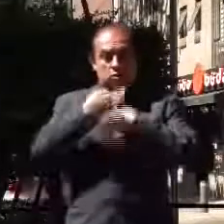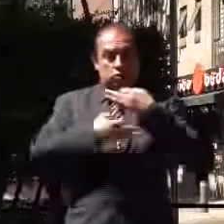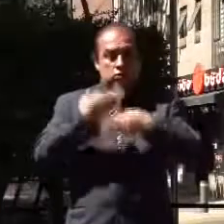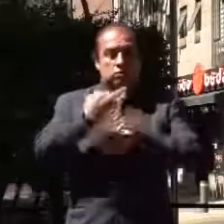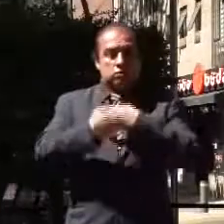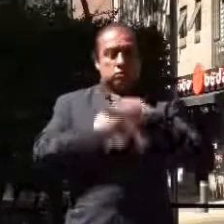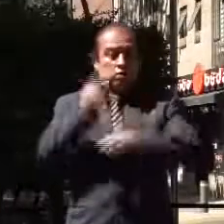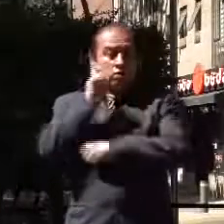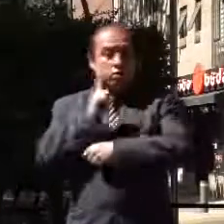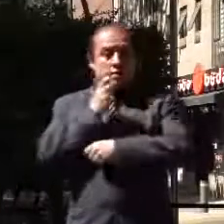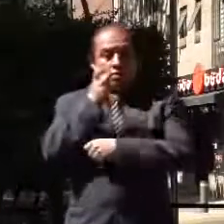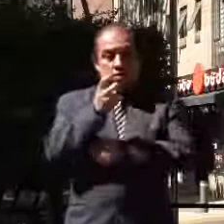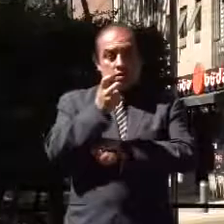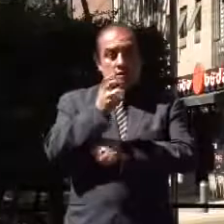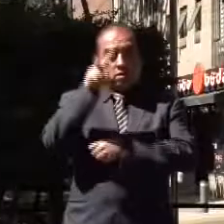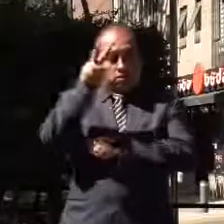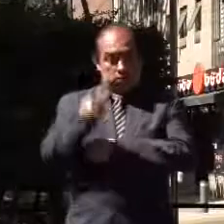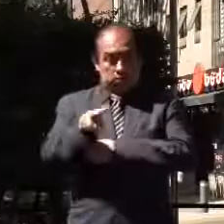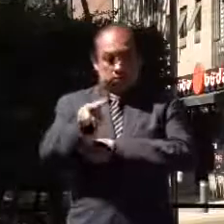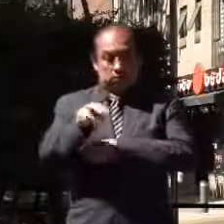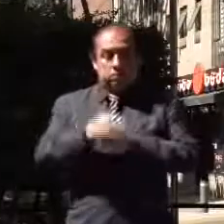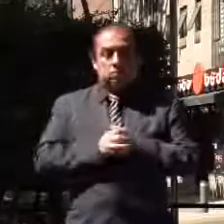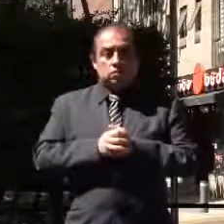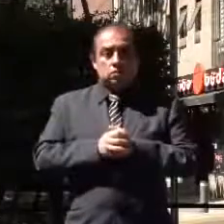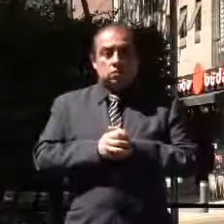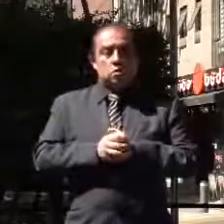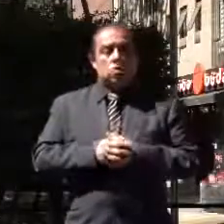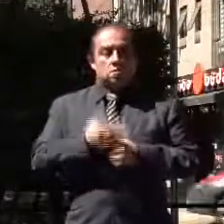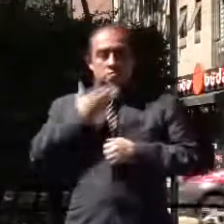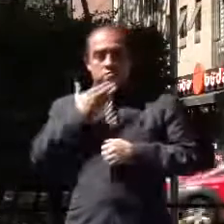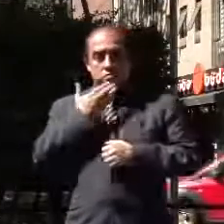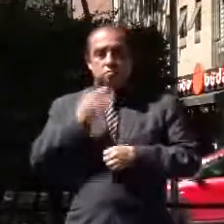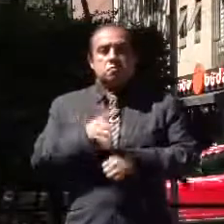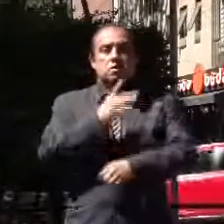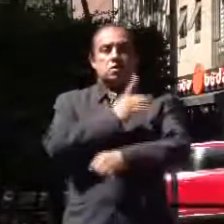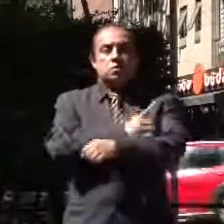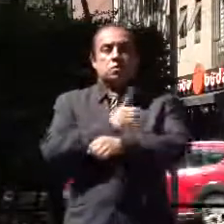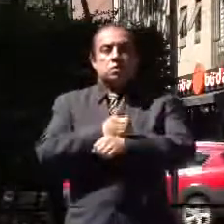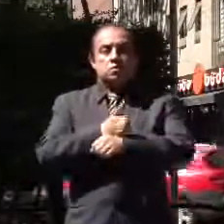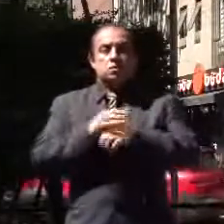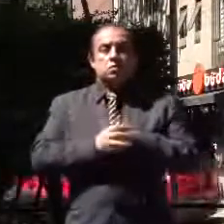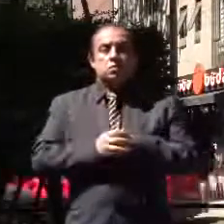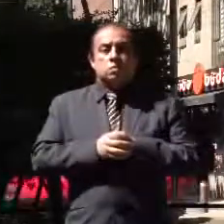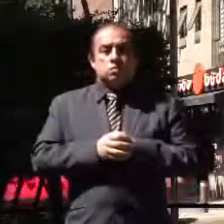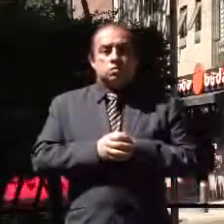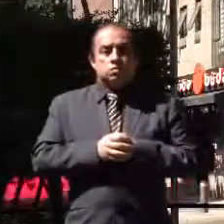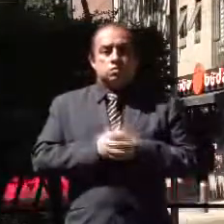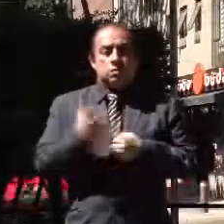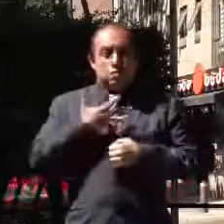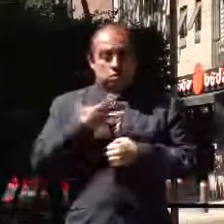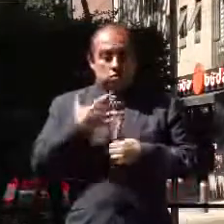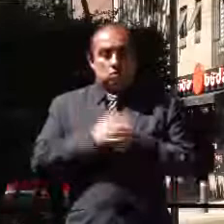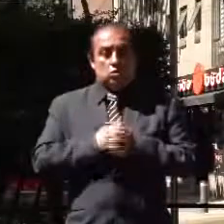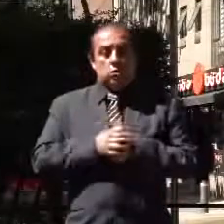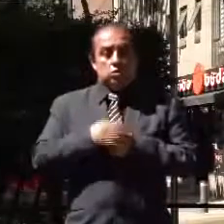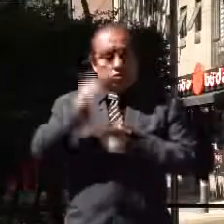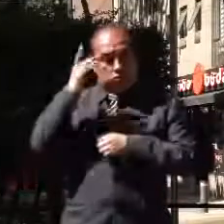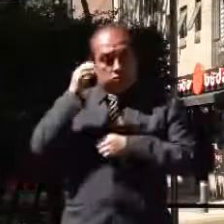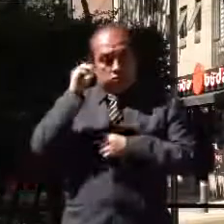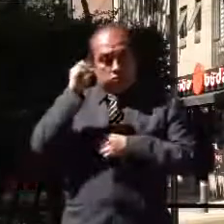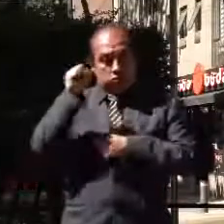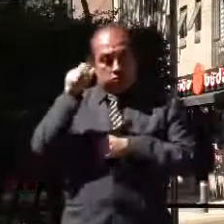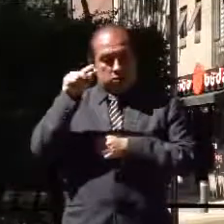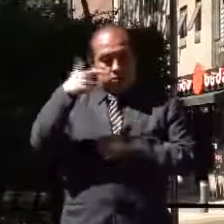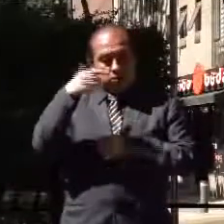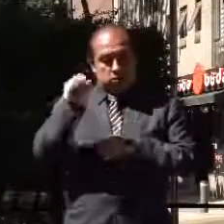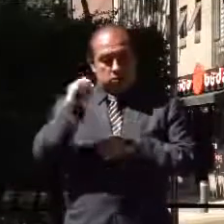Y esta es realmente una excelente coordinación que hemos tenido con Santiago. Y así que le quiero agradecer porque de parte de